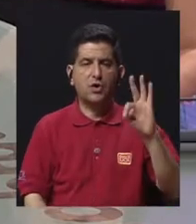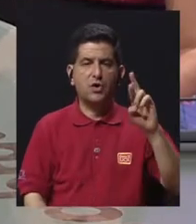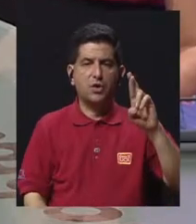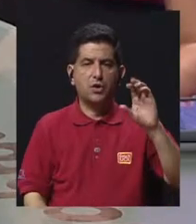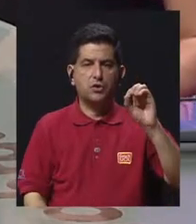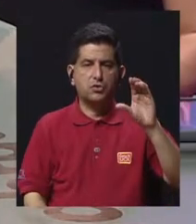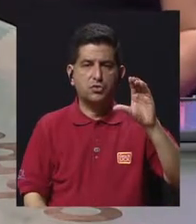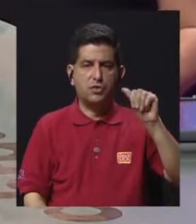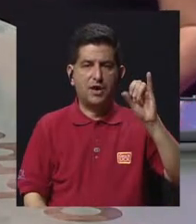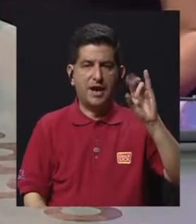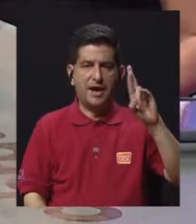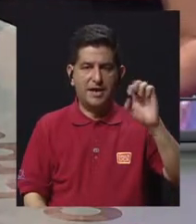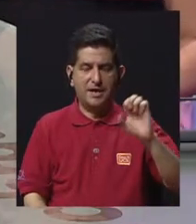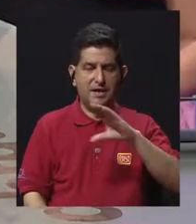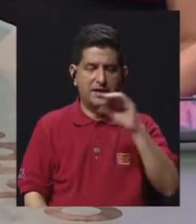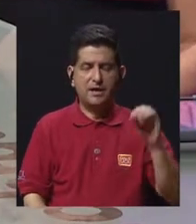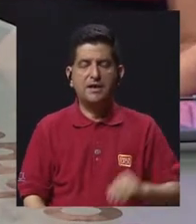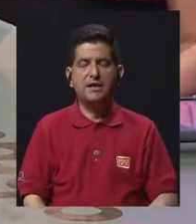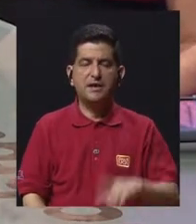FIAN y Diaconía de Suecia,